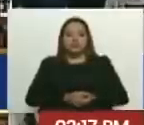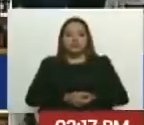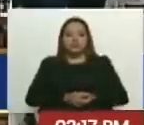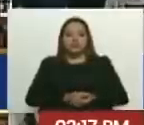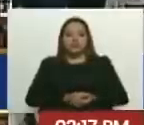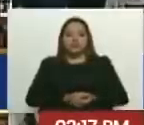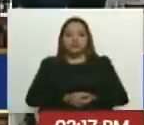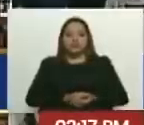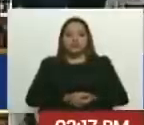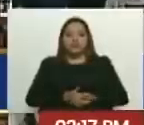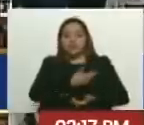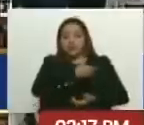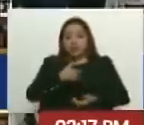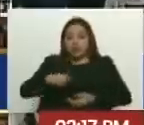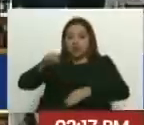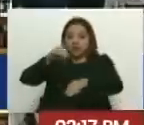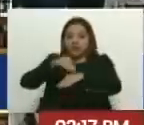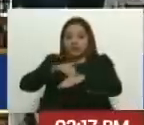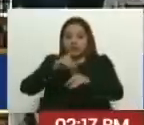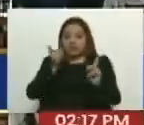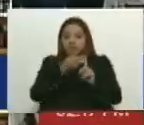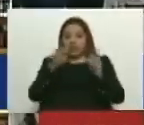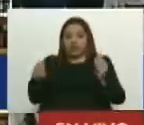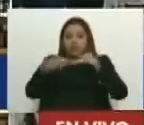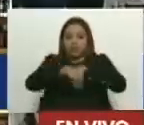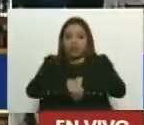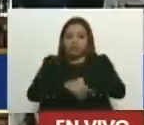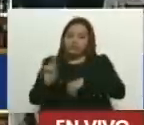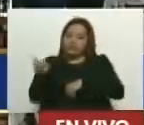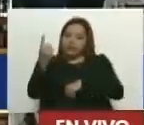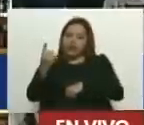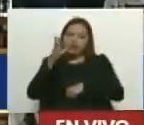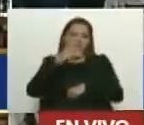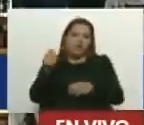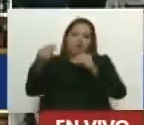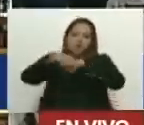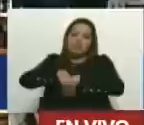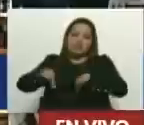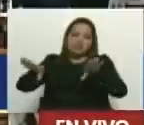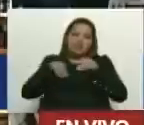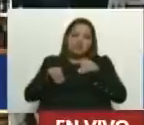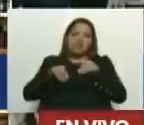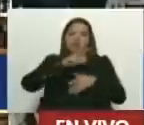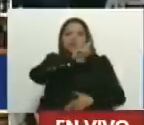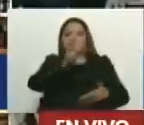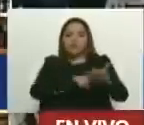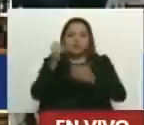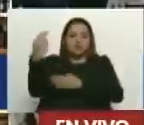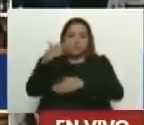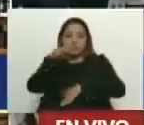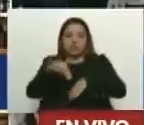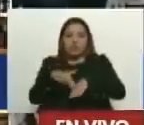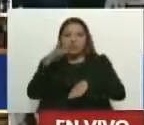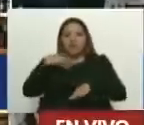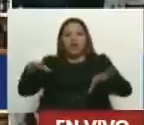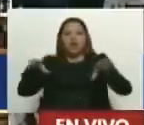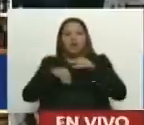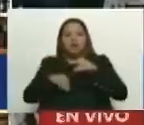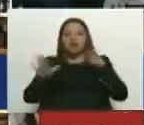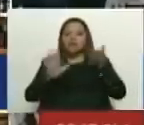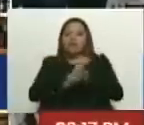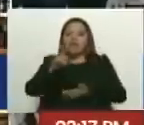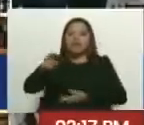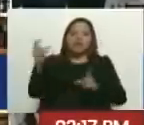Quiero señalar que en uno de los acuerdos, primero repudiar, la Asamblea Nacional en pleno, hoy repudia las acciones,